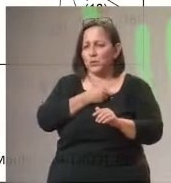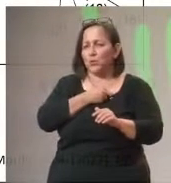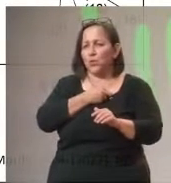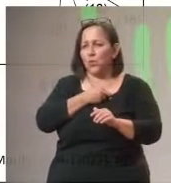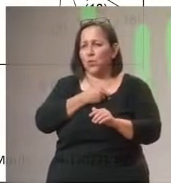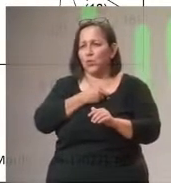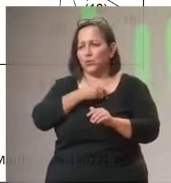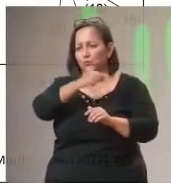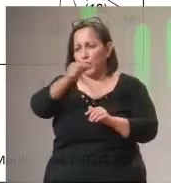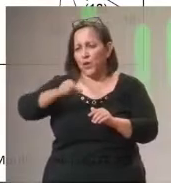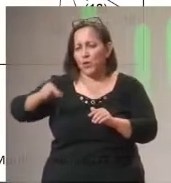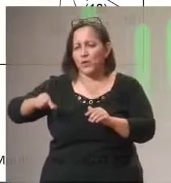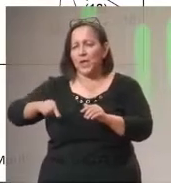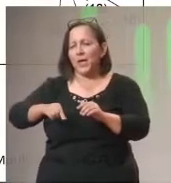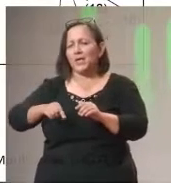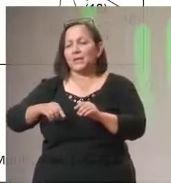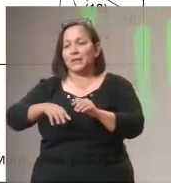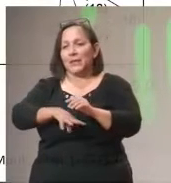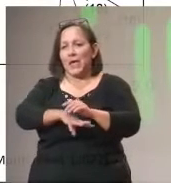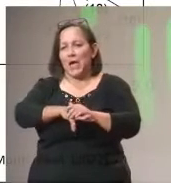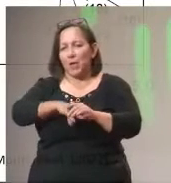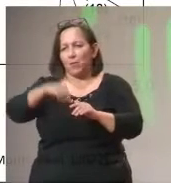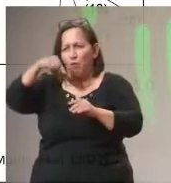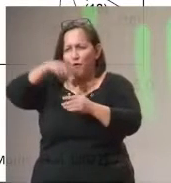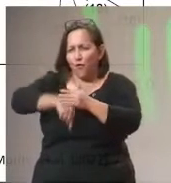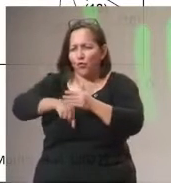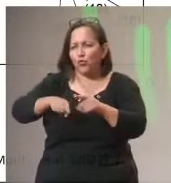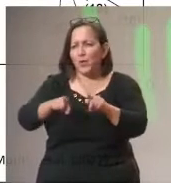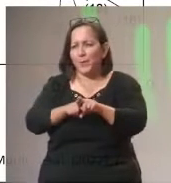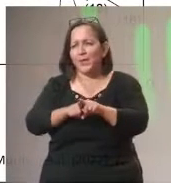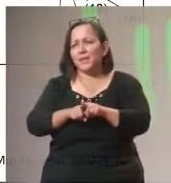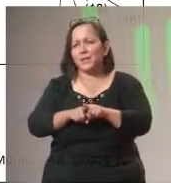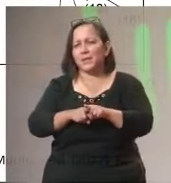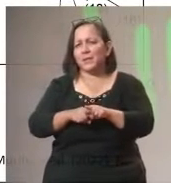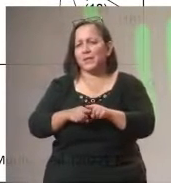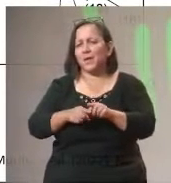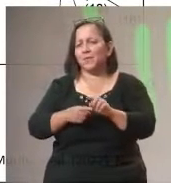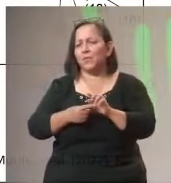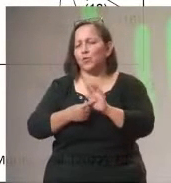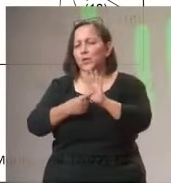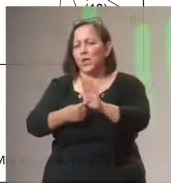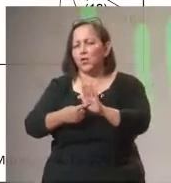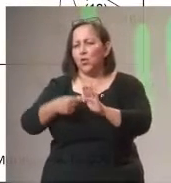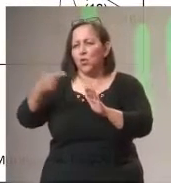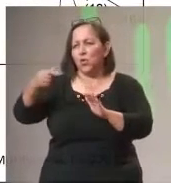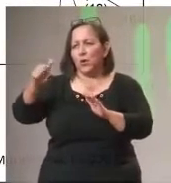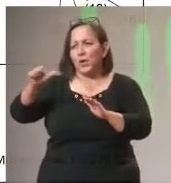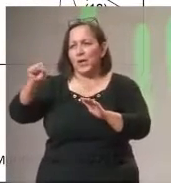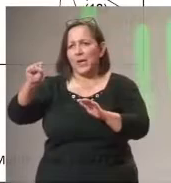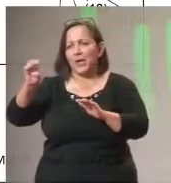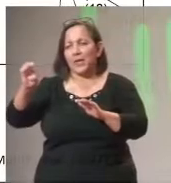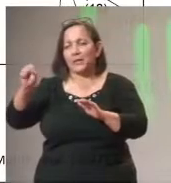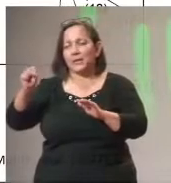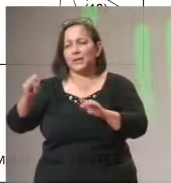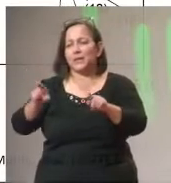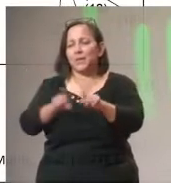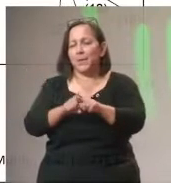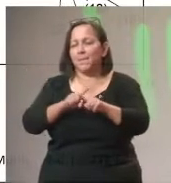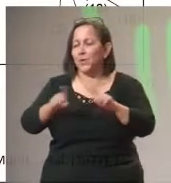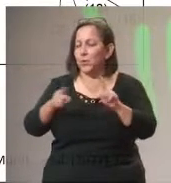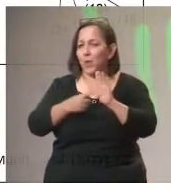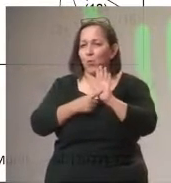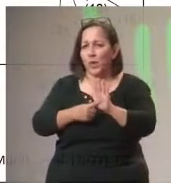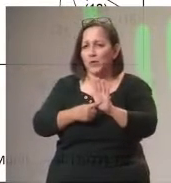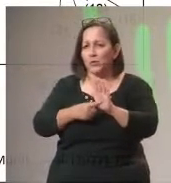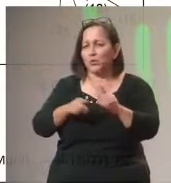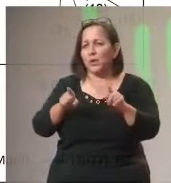vienen de las zonas muy, muy profundas de subducción, y esas muestras son problemáticas y no pudimos analizarlas para la edad, pero las muestras que analizamos para